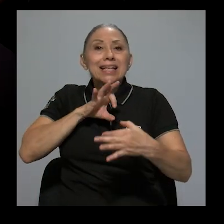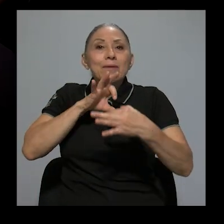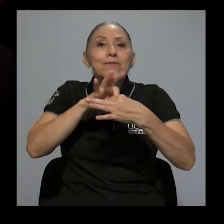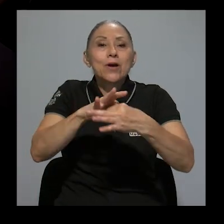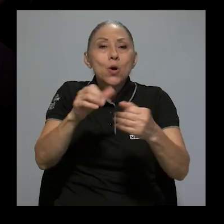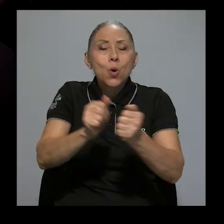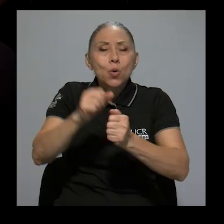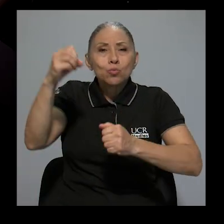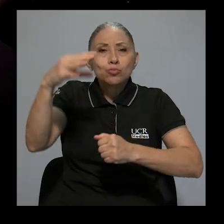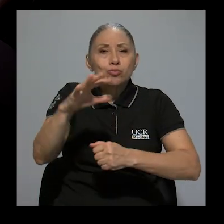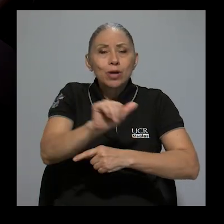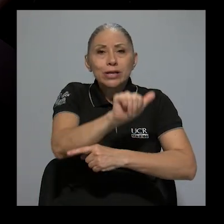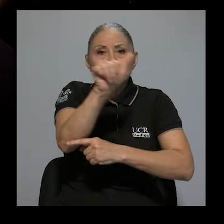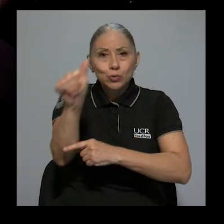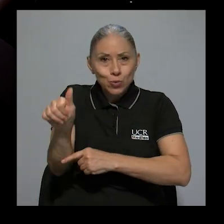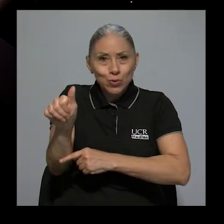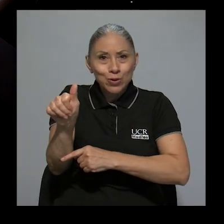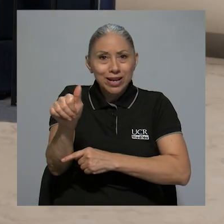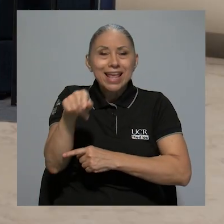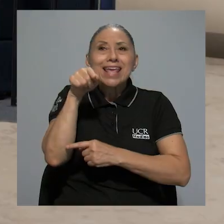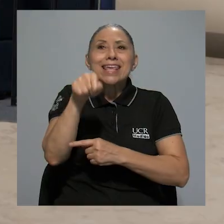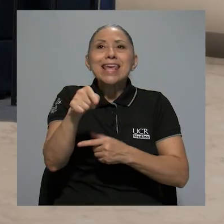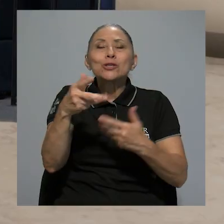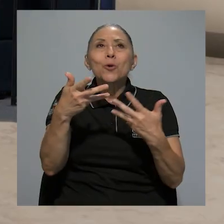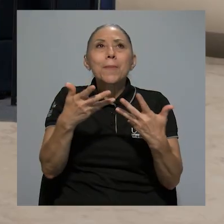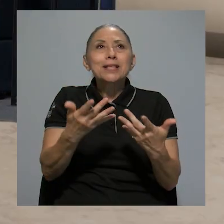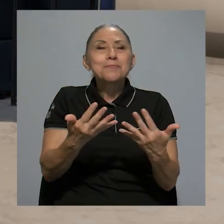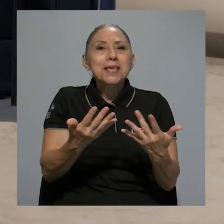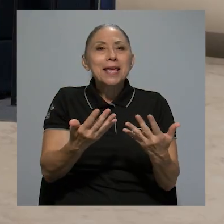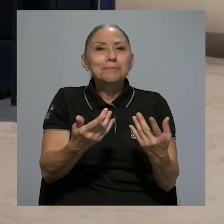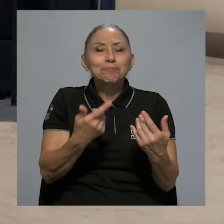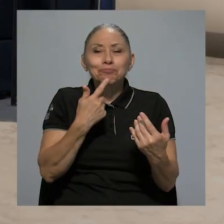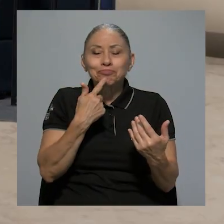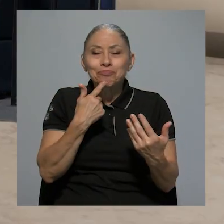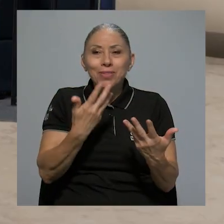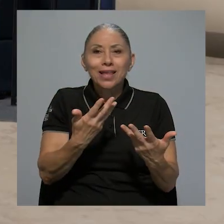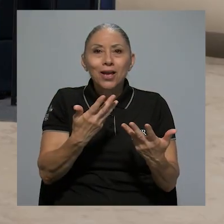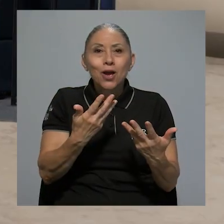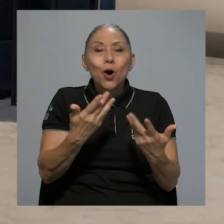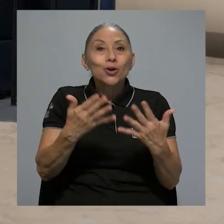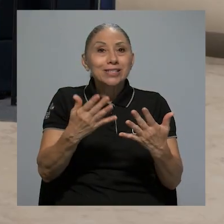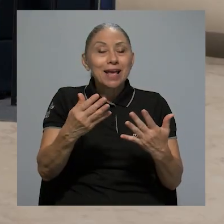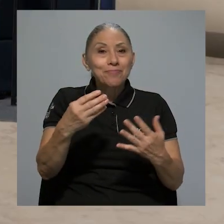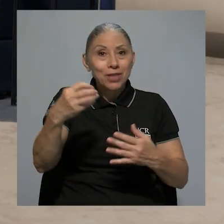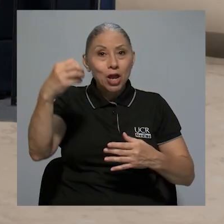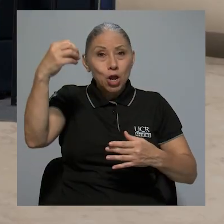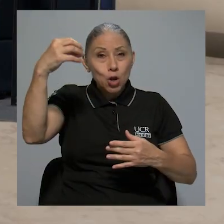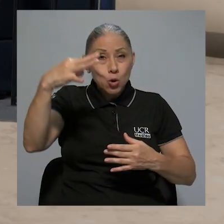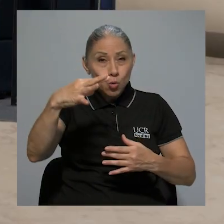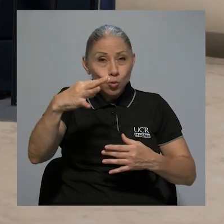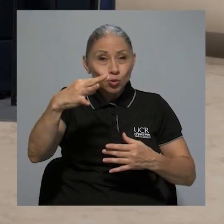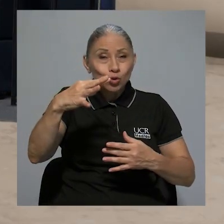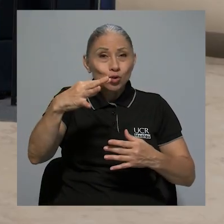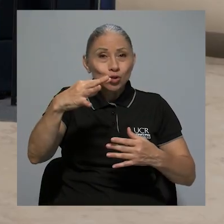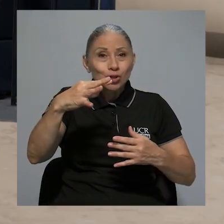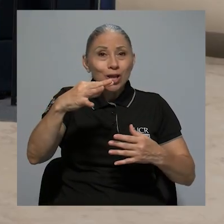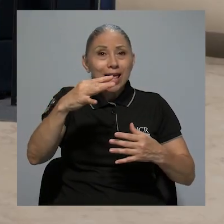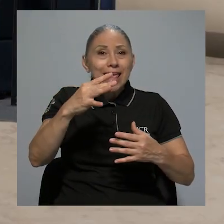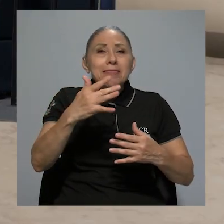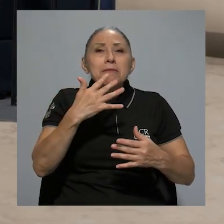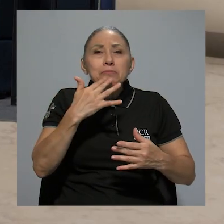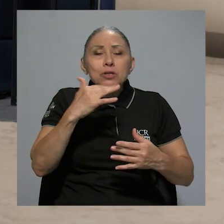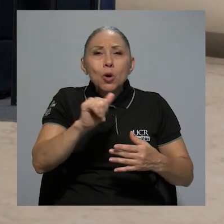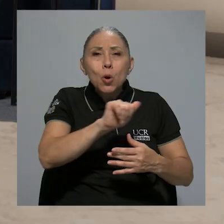genera menos, vamos a ver cómo lo decimos, la luz, que es sobre todo en esta parte azul del